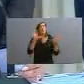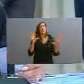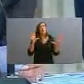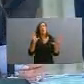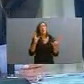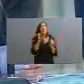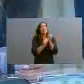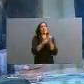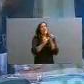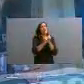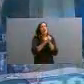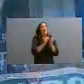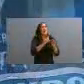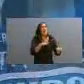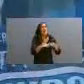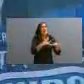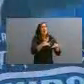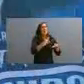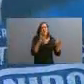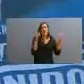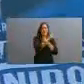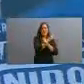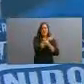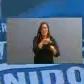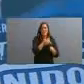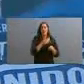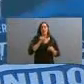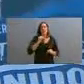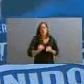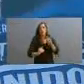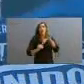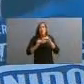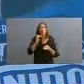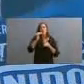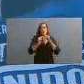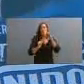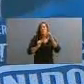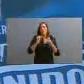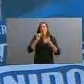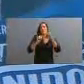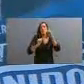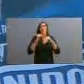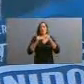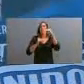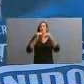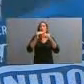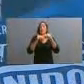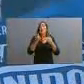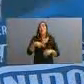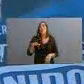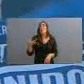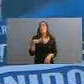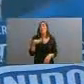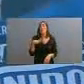historia. Vamos escalando peldaño a peldaño lo que ha sido y todavía es